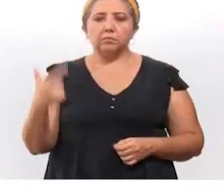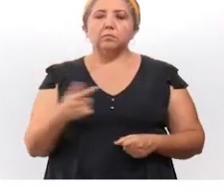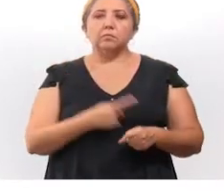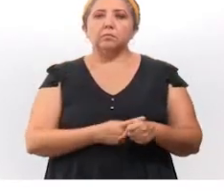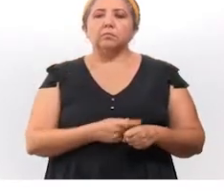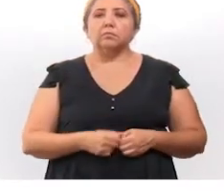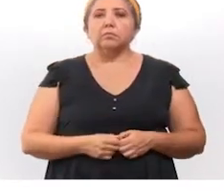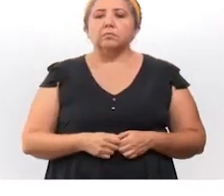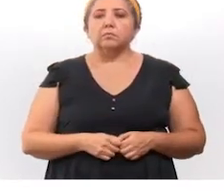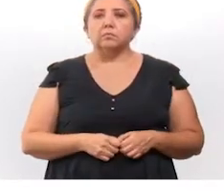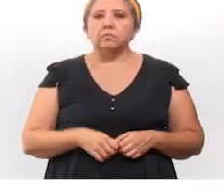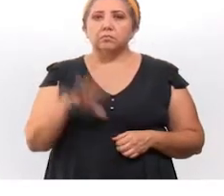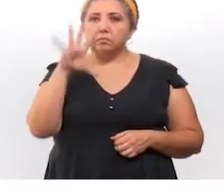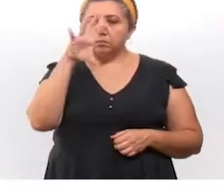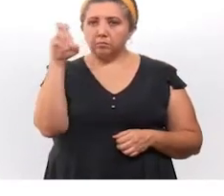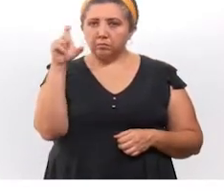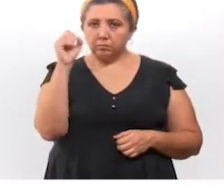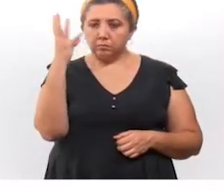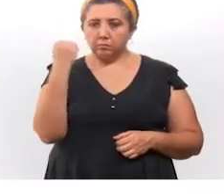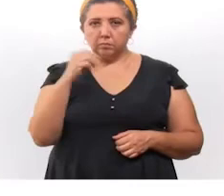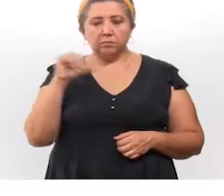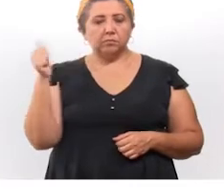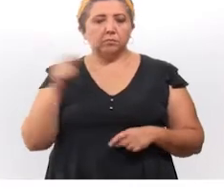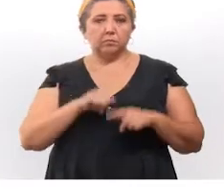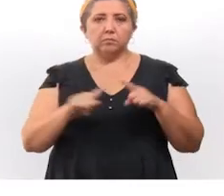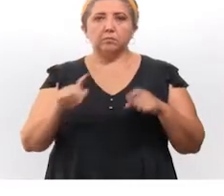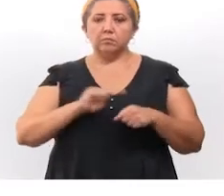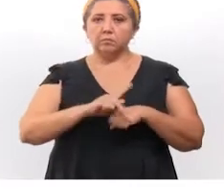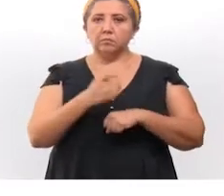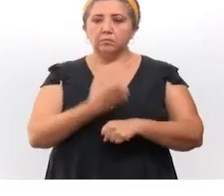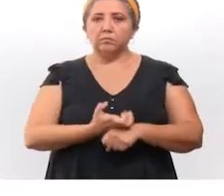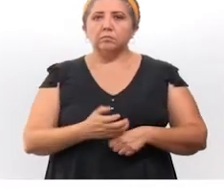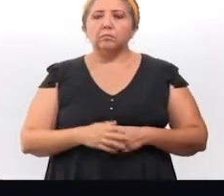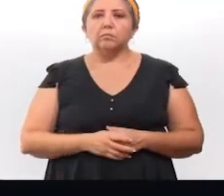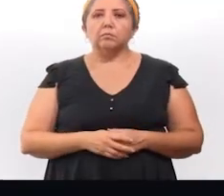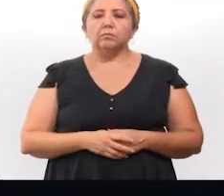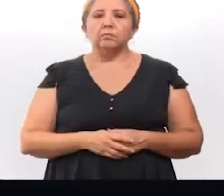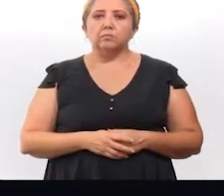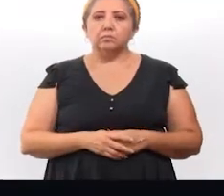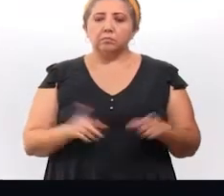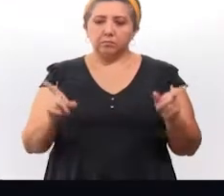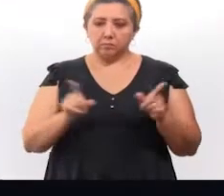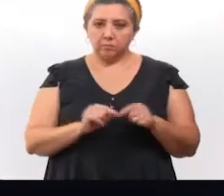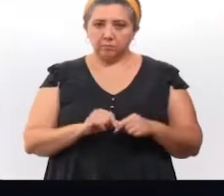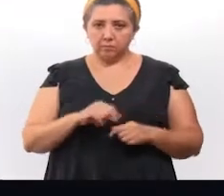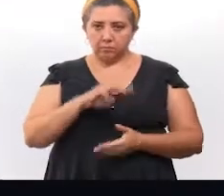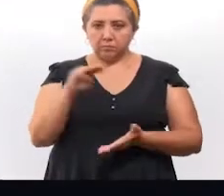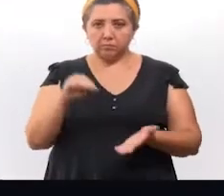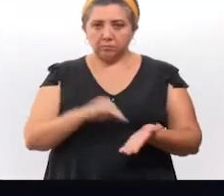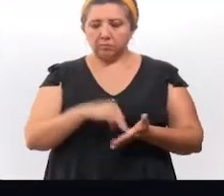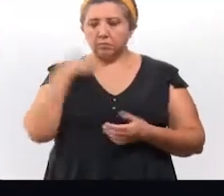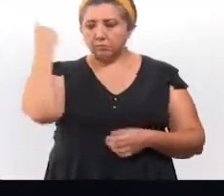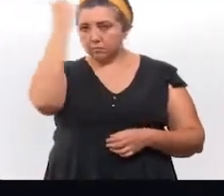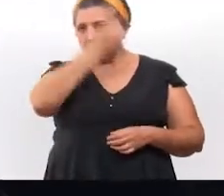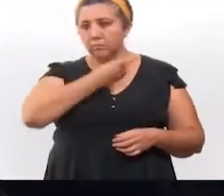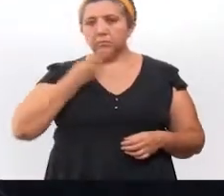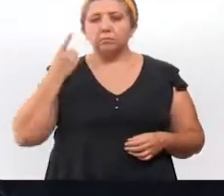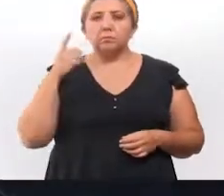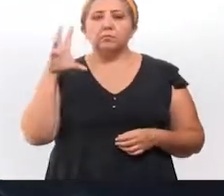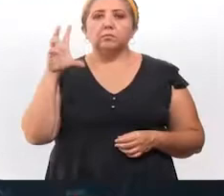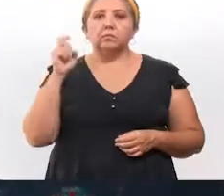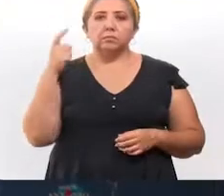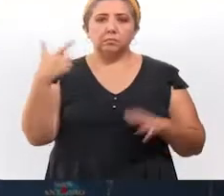62.957 casos positivos, 529 son de otro país u otro estado. Específicamente en Mérida se han diagnosticado